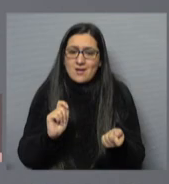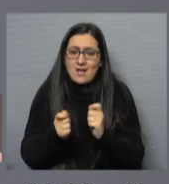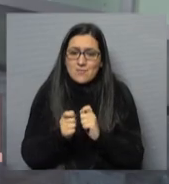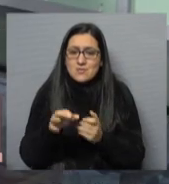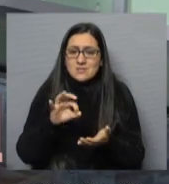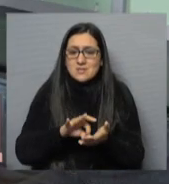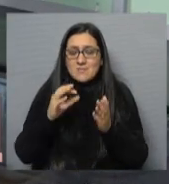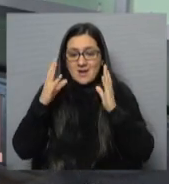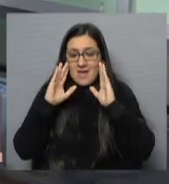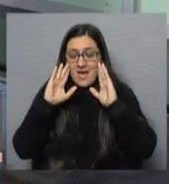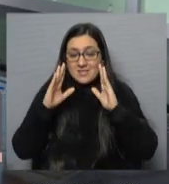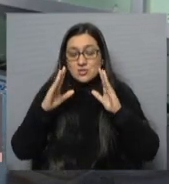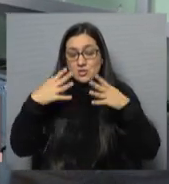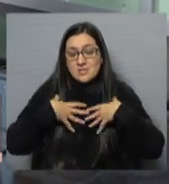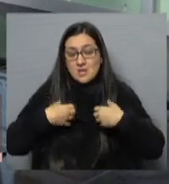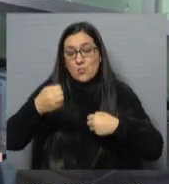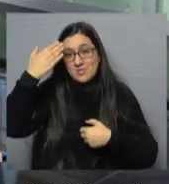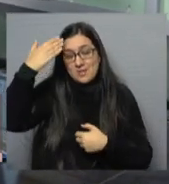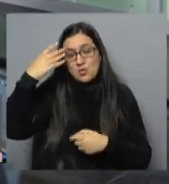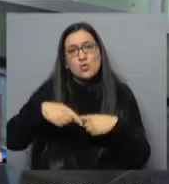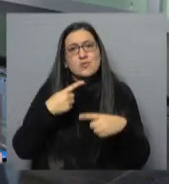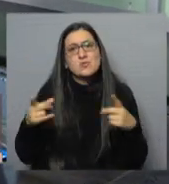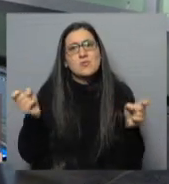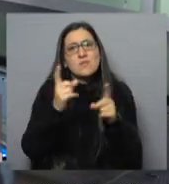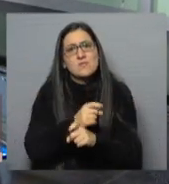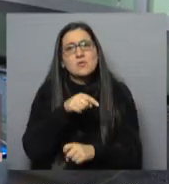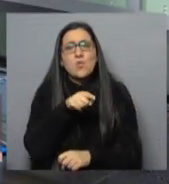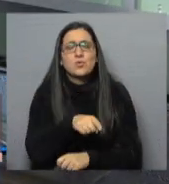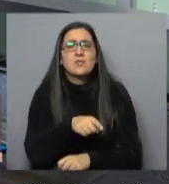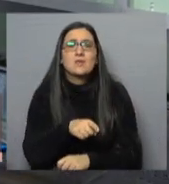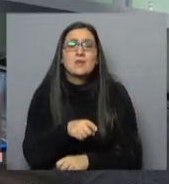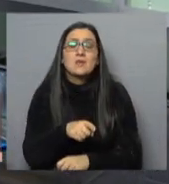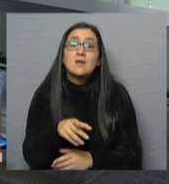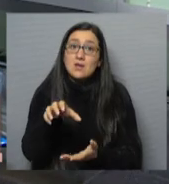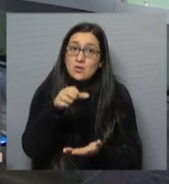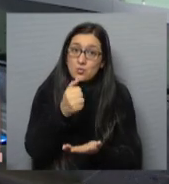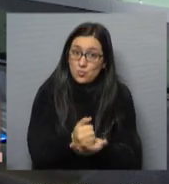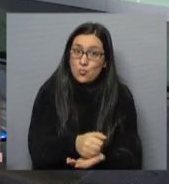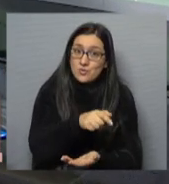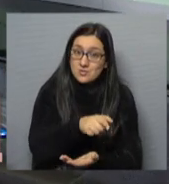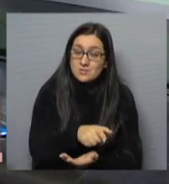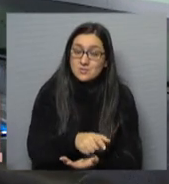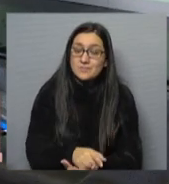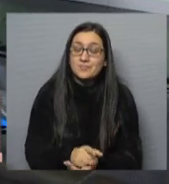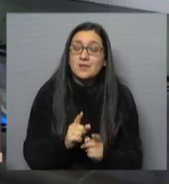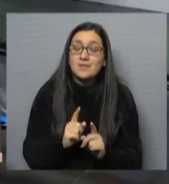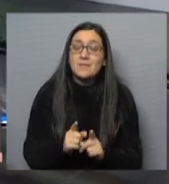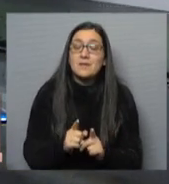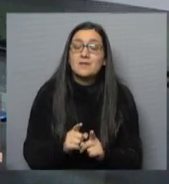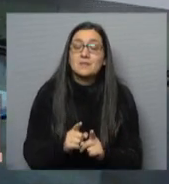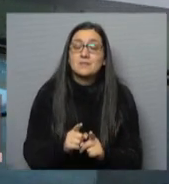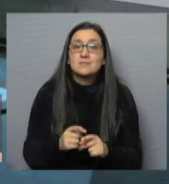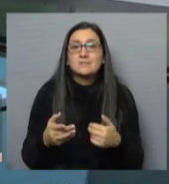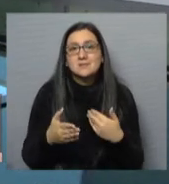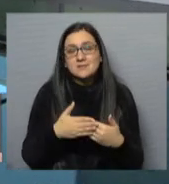mental, pero que sigue siendo muy difícil. Usted estuvo en ese lugar, además, bueno, ha seguido muy, muy, muy de cerca